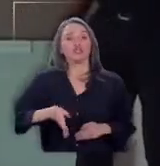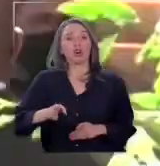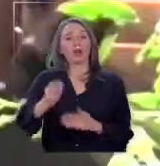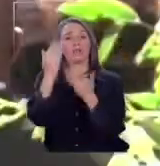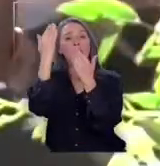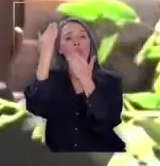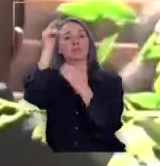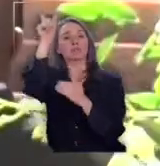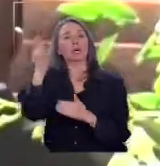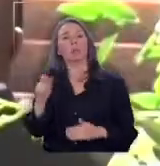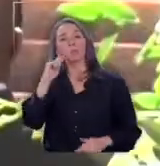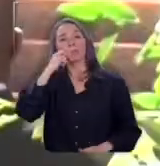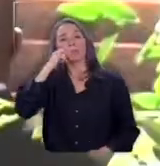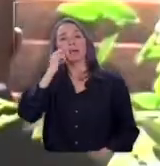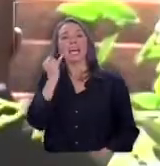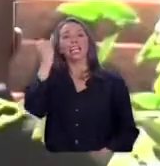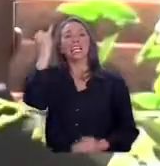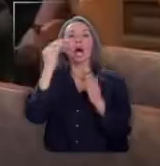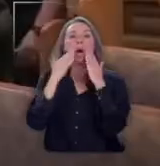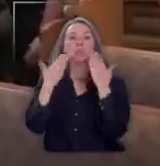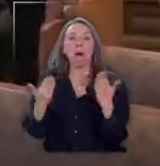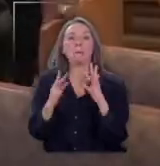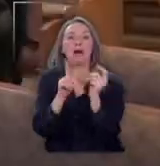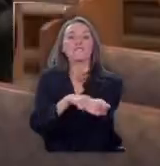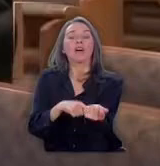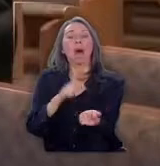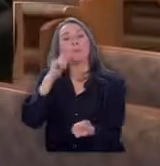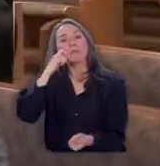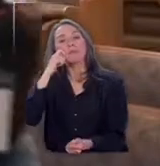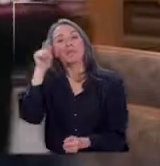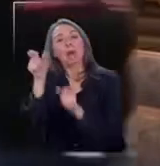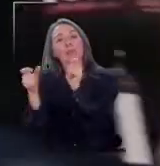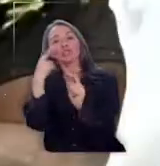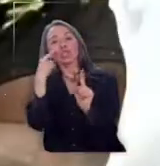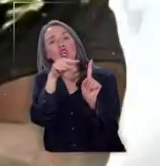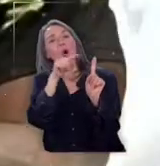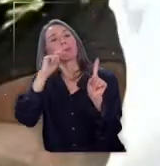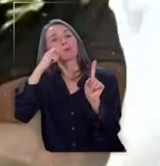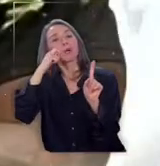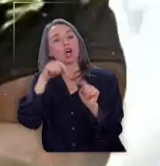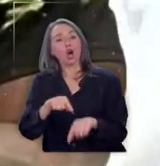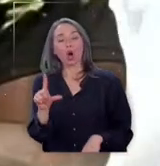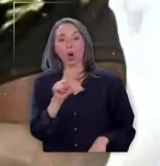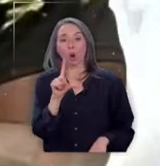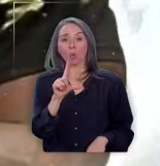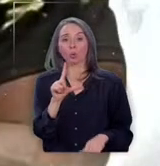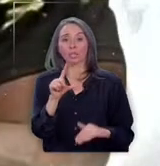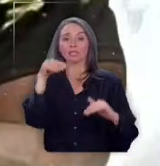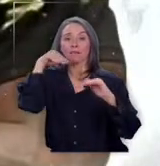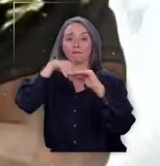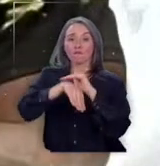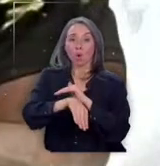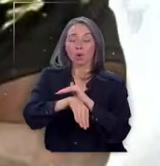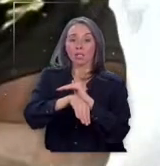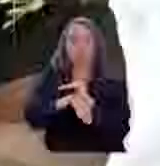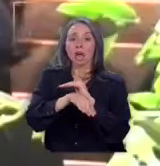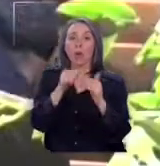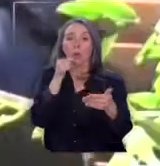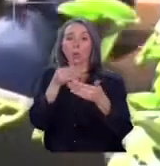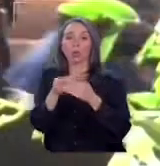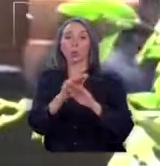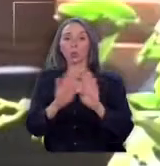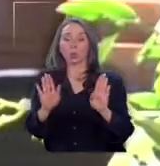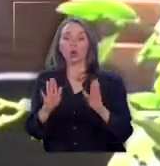gigante amable como era conocido por su familia y cercanos este lunes sus funerales entran en la recta